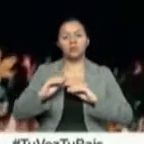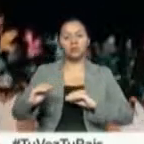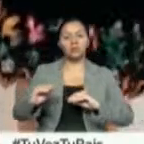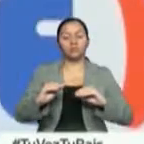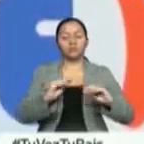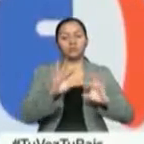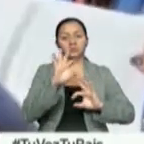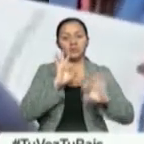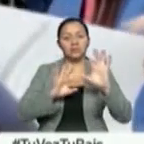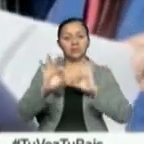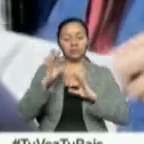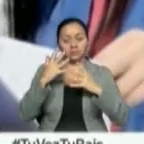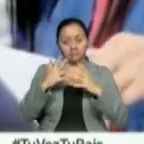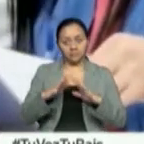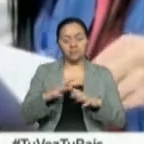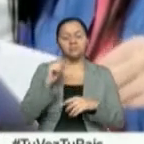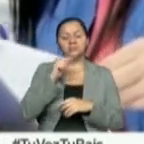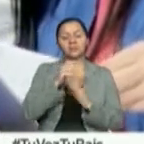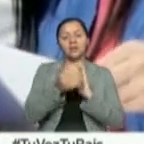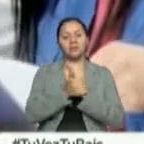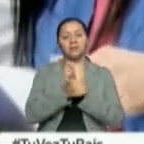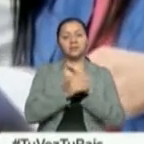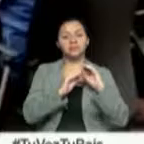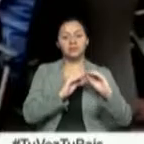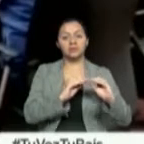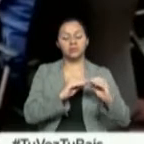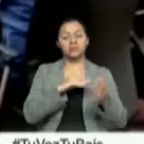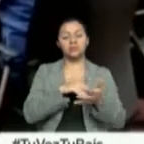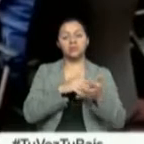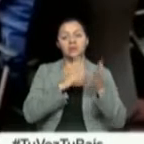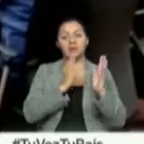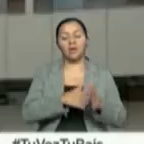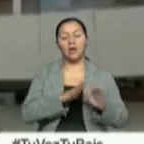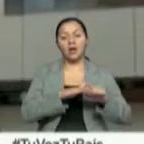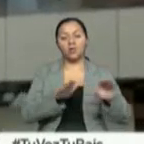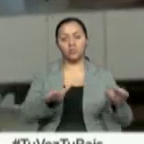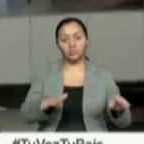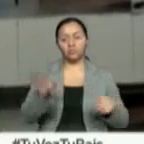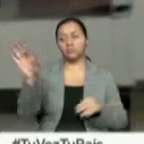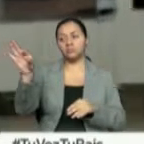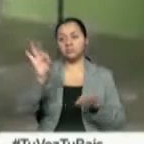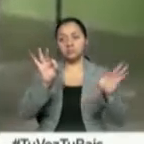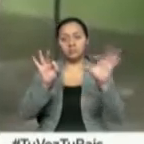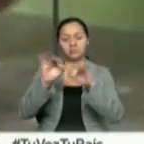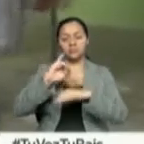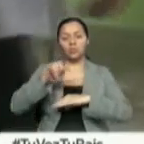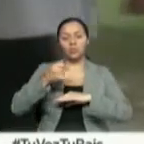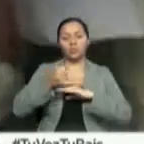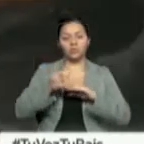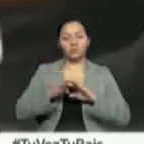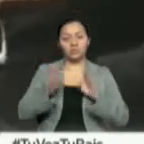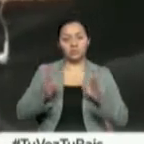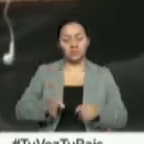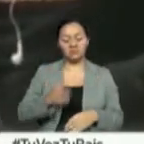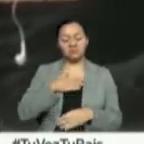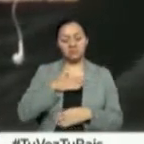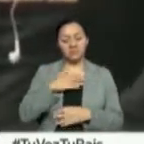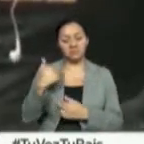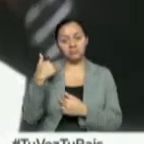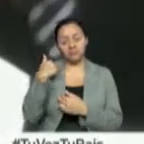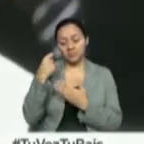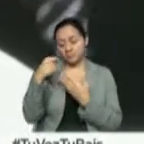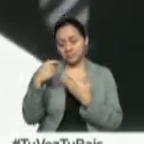seleccionados tanto para la capacitación a los estudiantes y ciudadanos que han sido escogidos como miembros de las juntas receptoras del voto